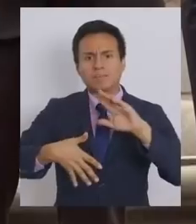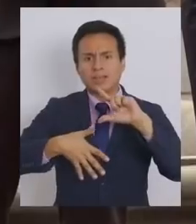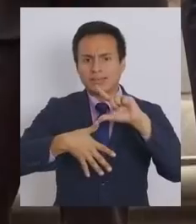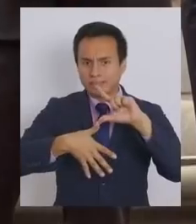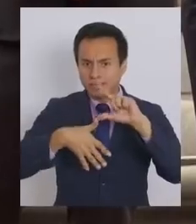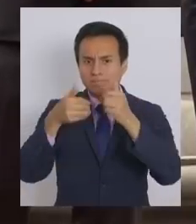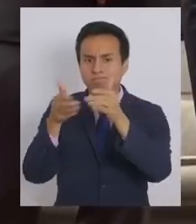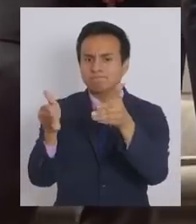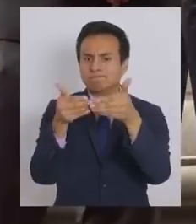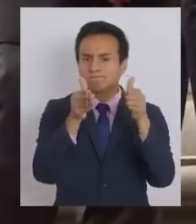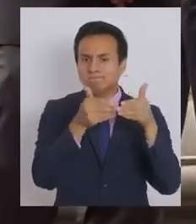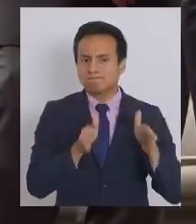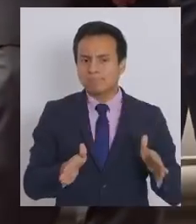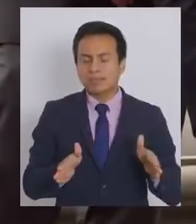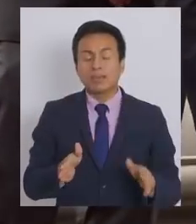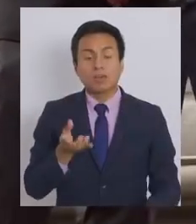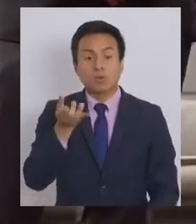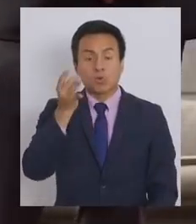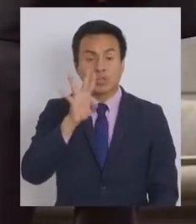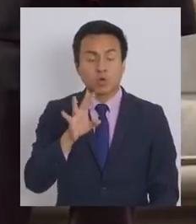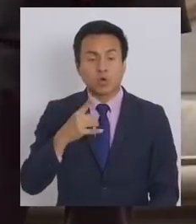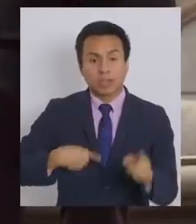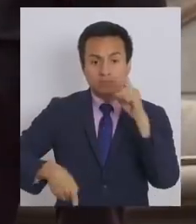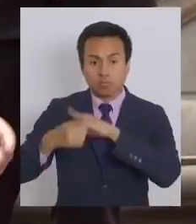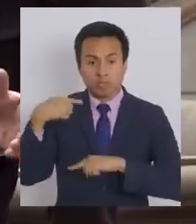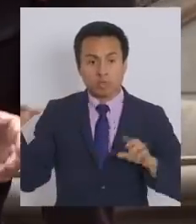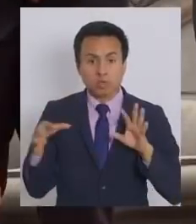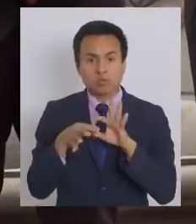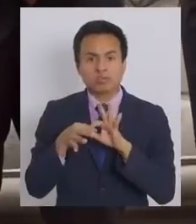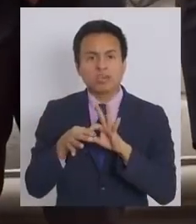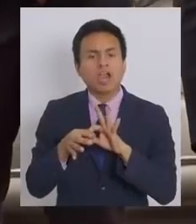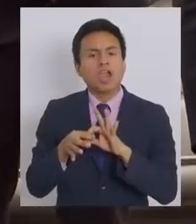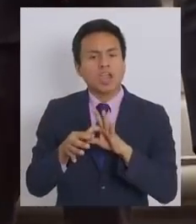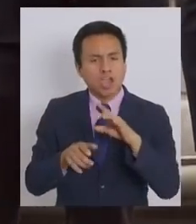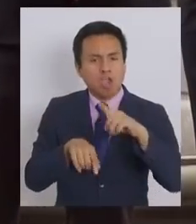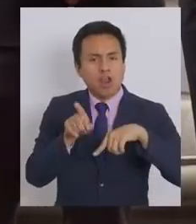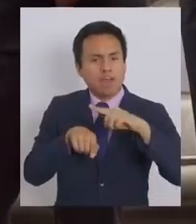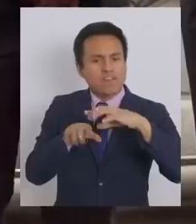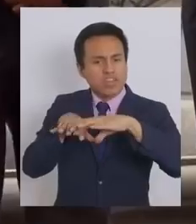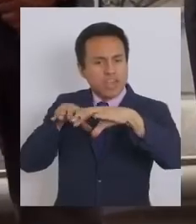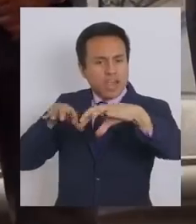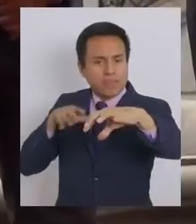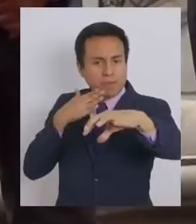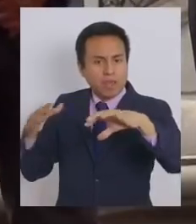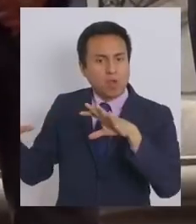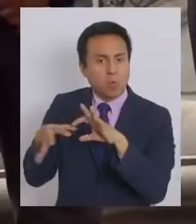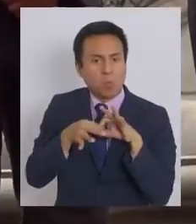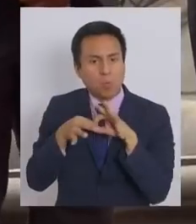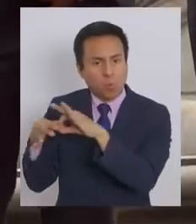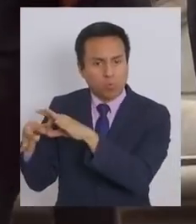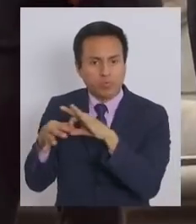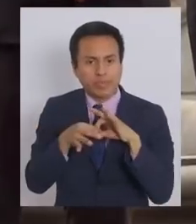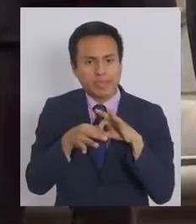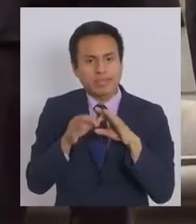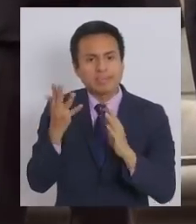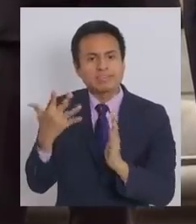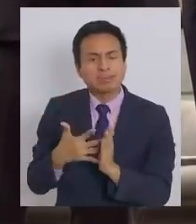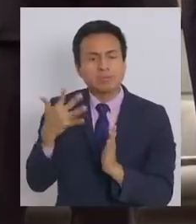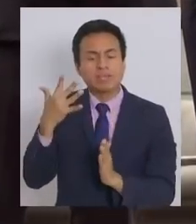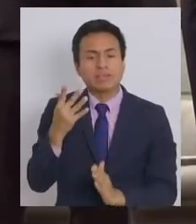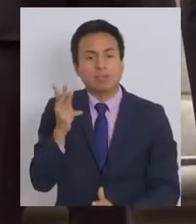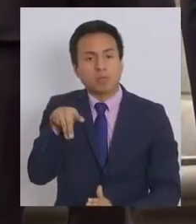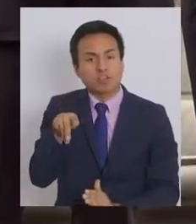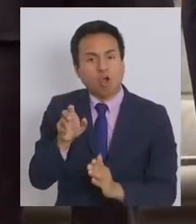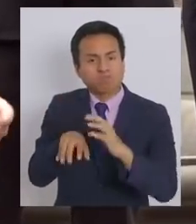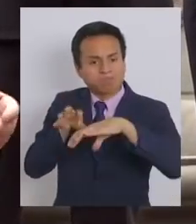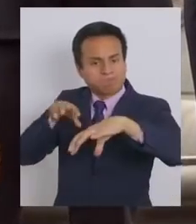Latina. Pero no solamente son lazos históricos, la geografía nos une con 5.000 kilómetros